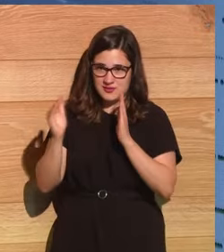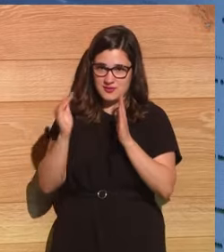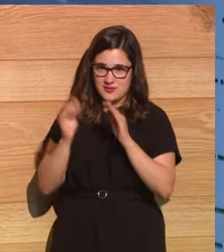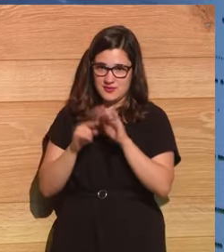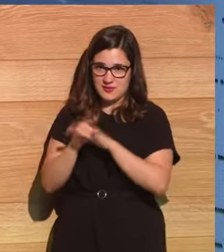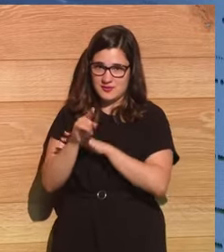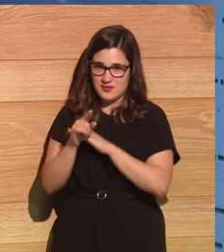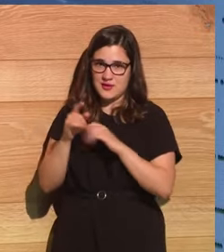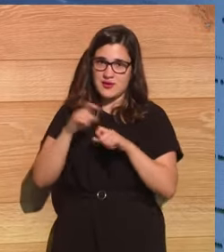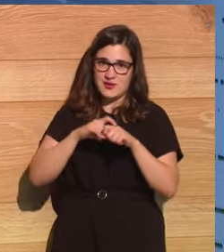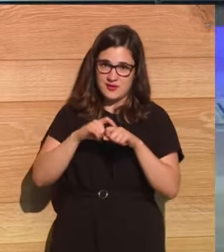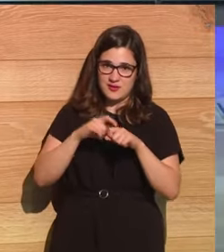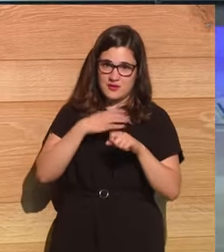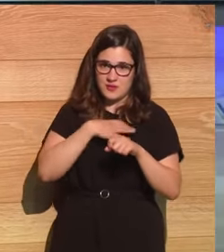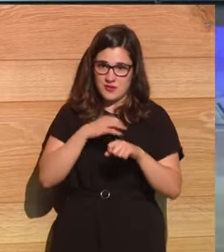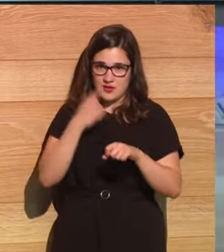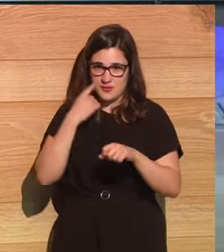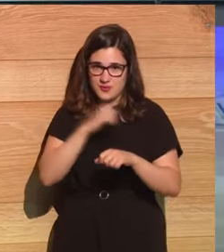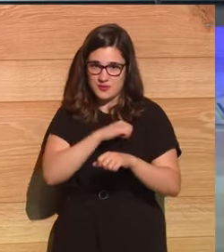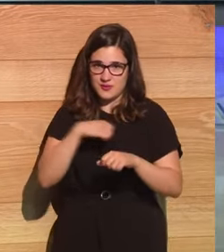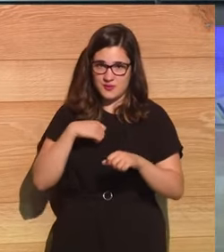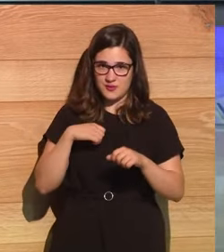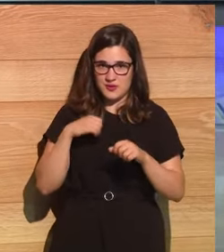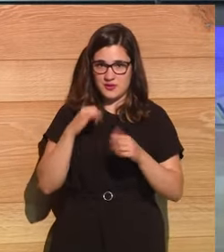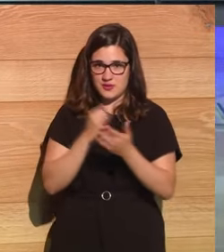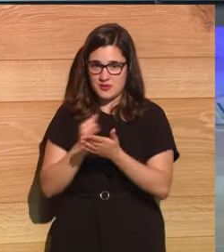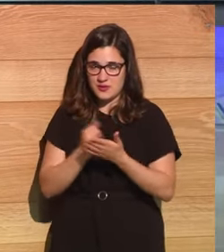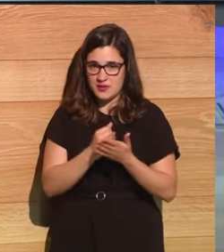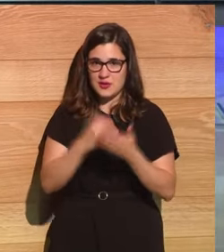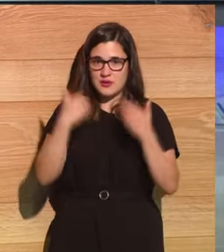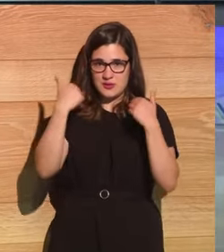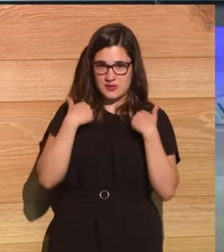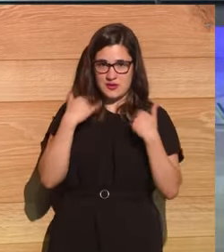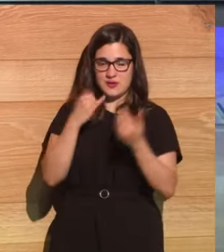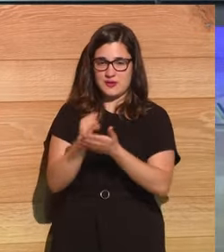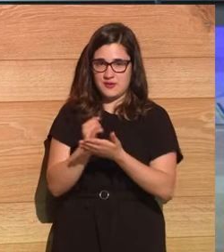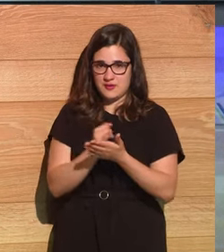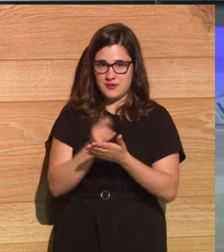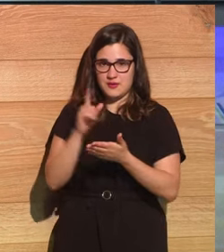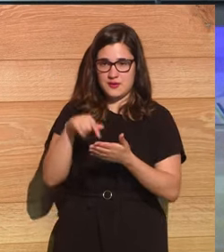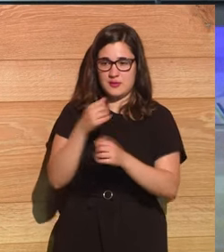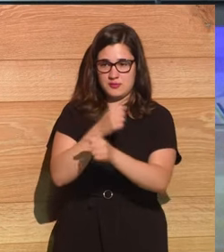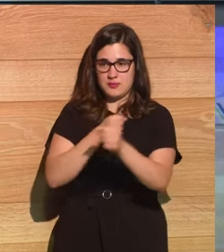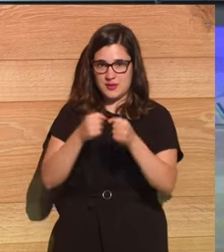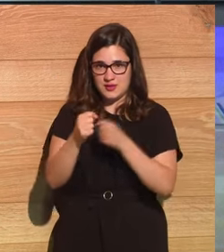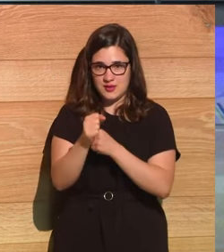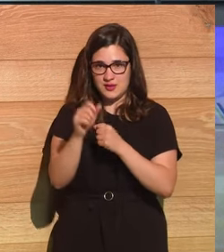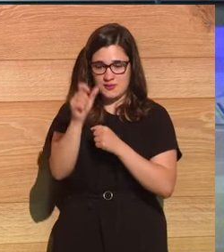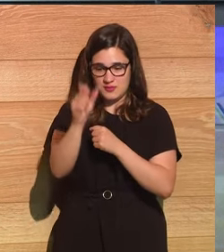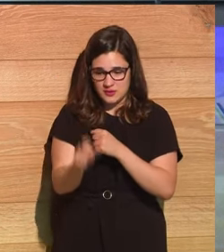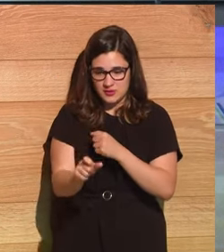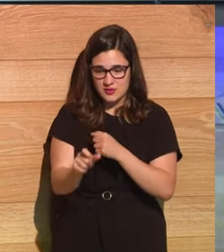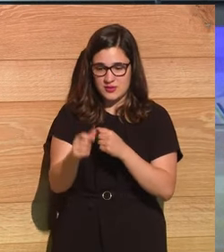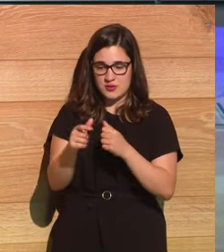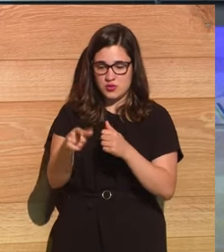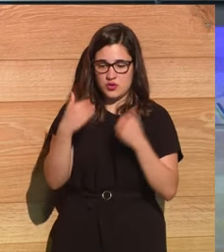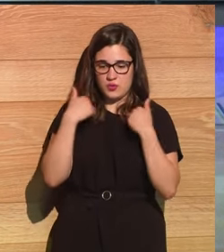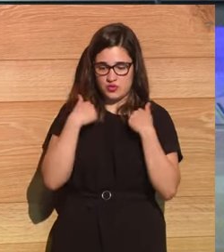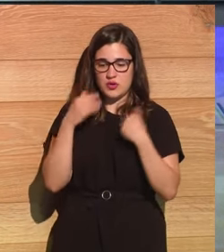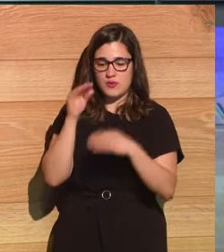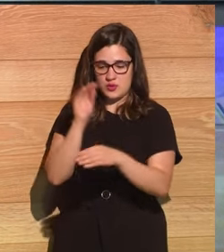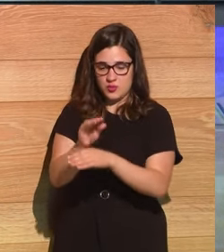faceta de poder explorar la autonomía, la responsabilidad, por ejemplo, la empatía en cuidar a alguien o